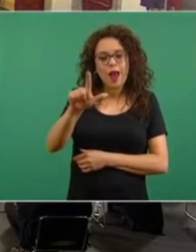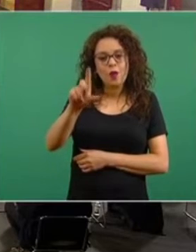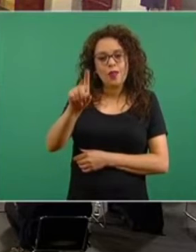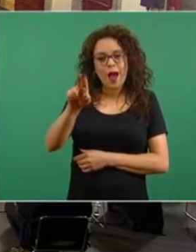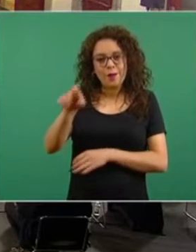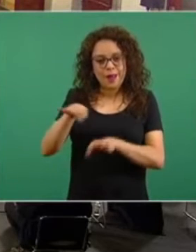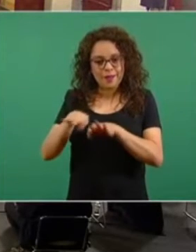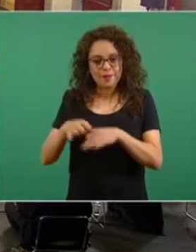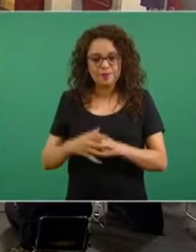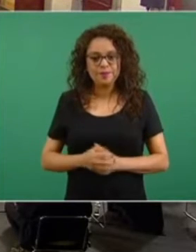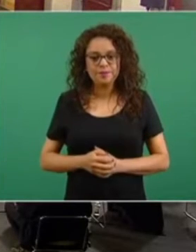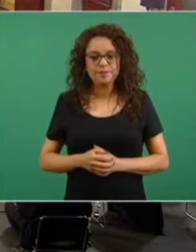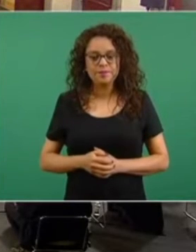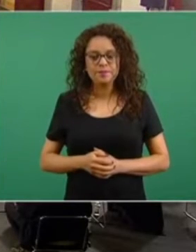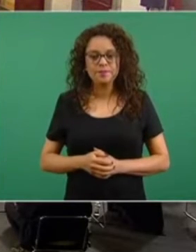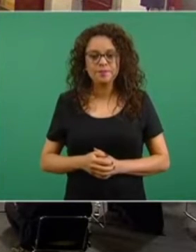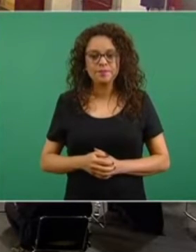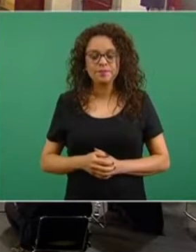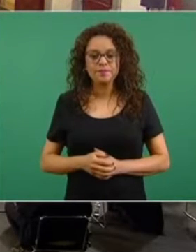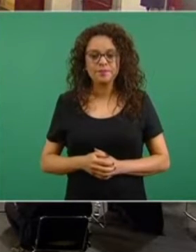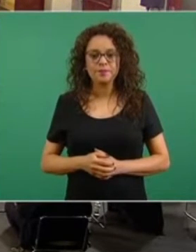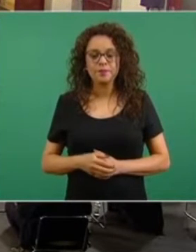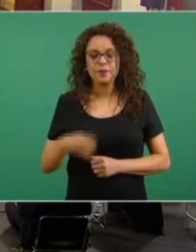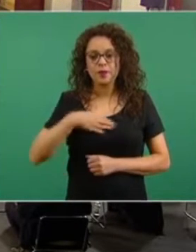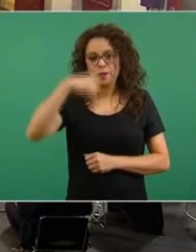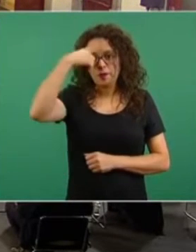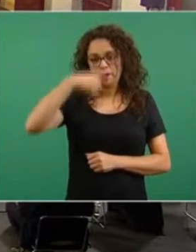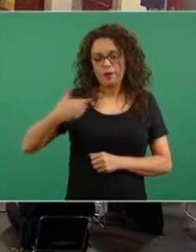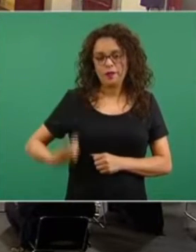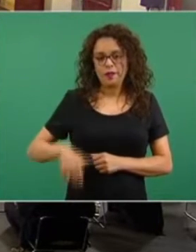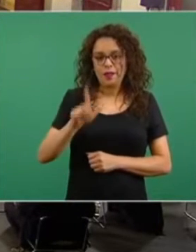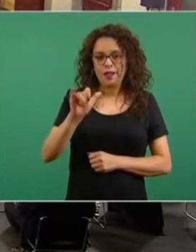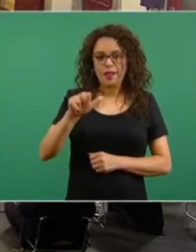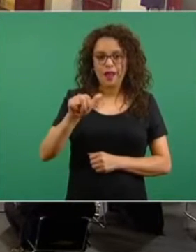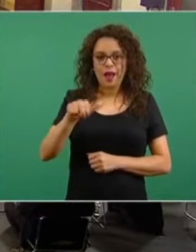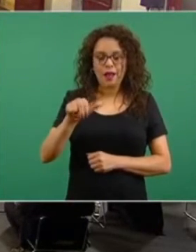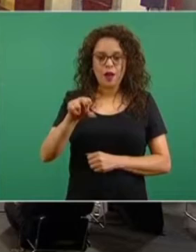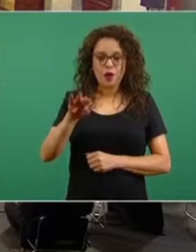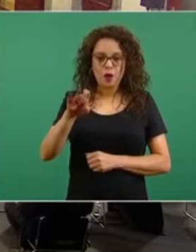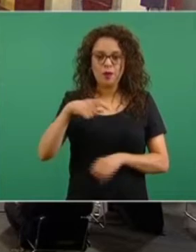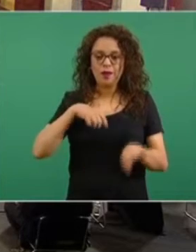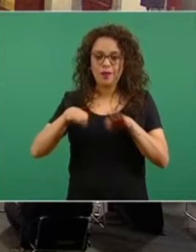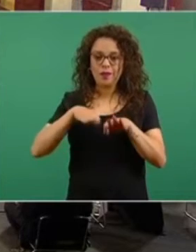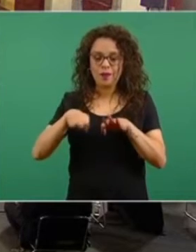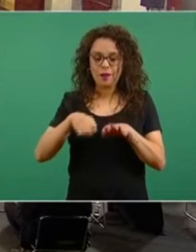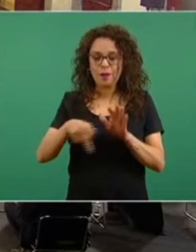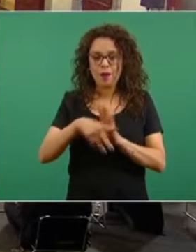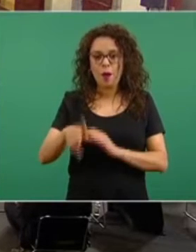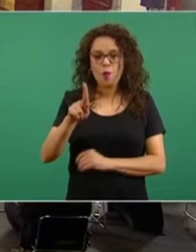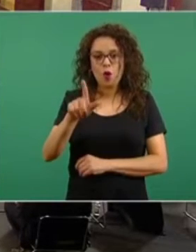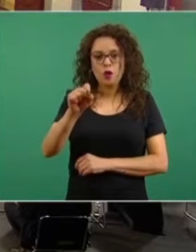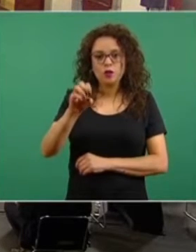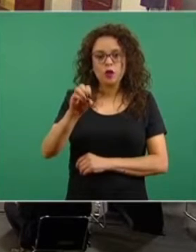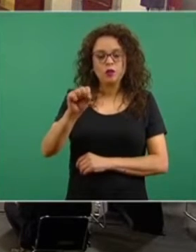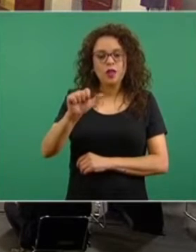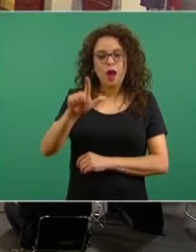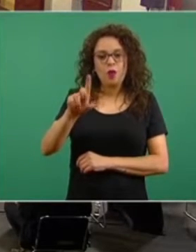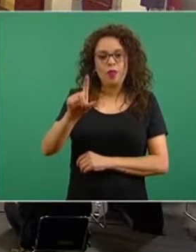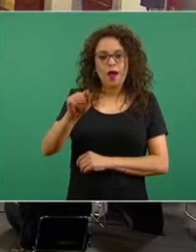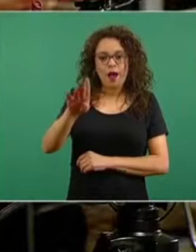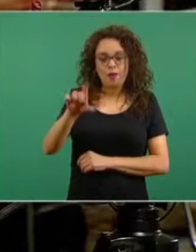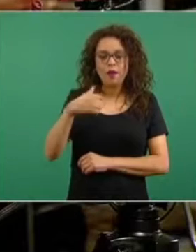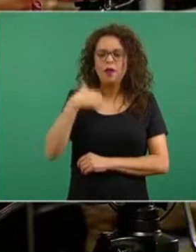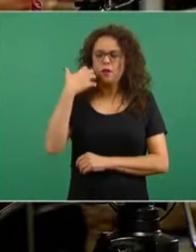Falta Carlos Avaroa. Buenas noches, Liliana Noble de Pulso Saludable. Doctor Gatell, quisiera saber si